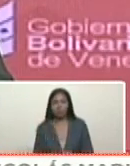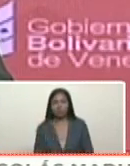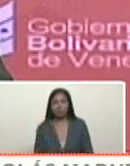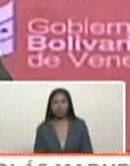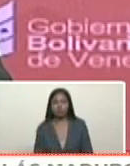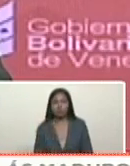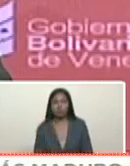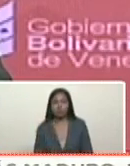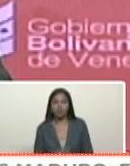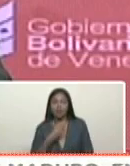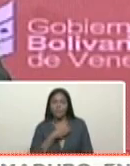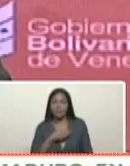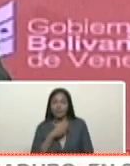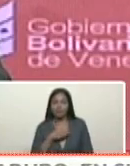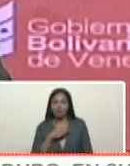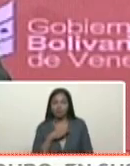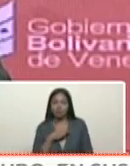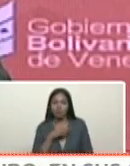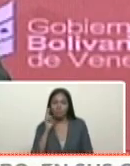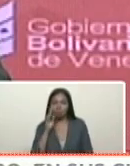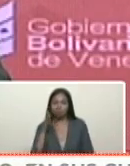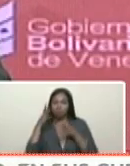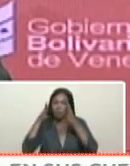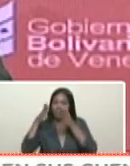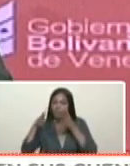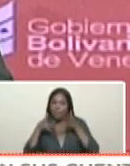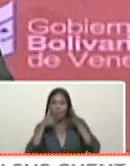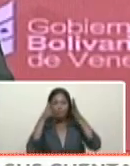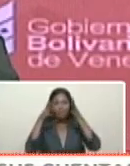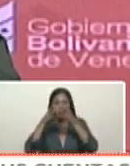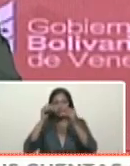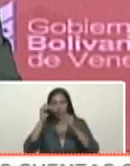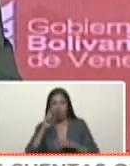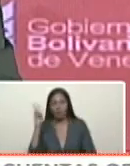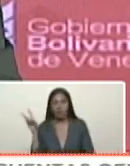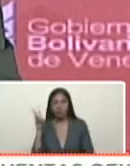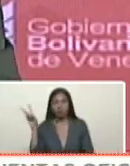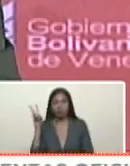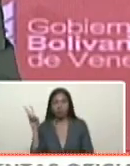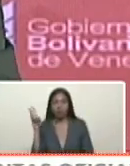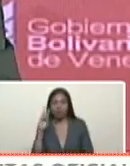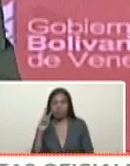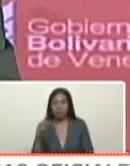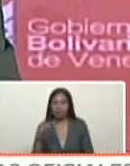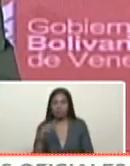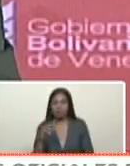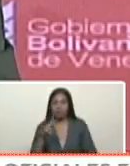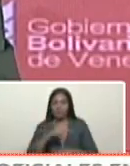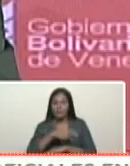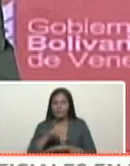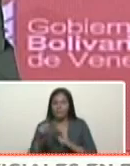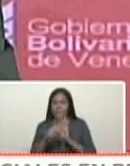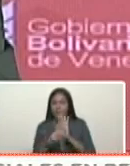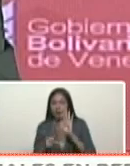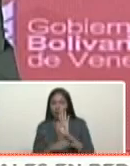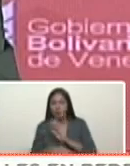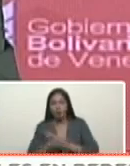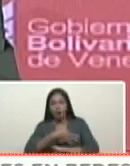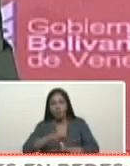misión Robinson fue alfabetizando el país entero. Y se iban declarando parroquias y